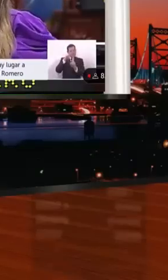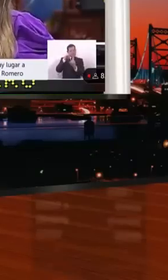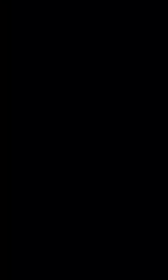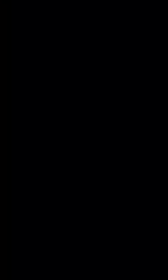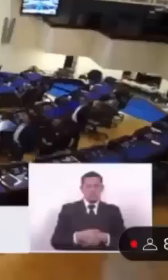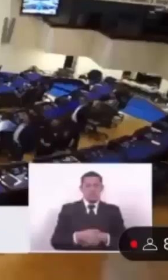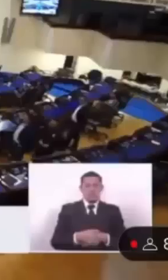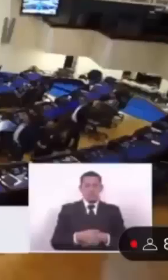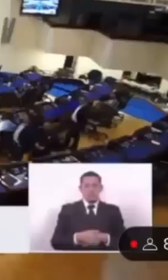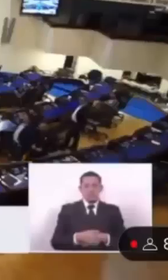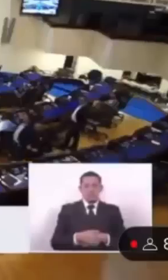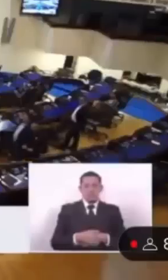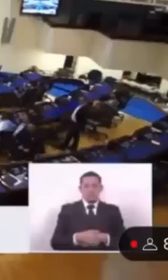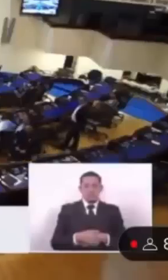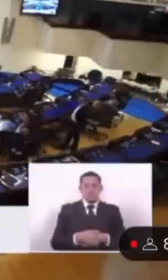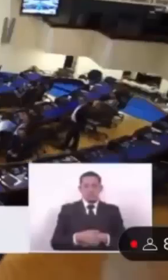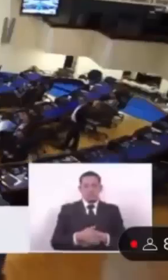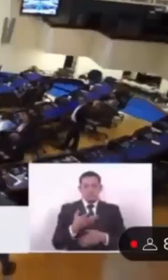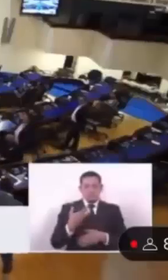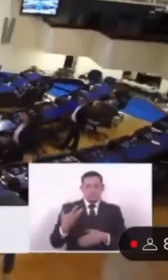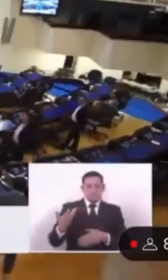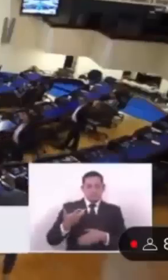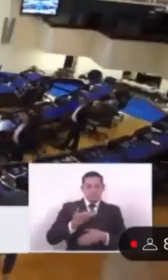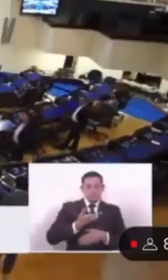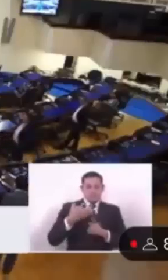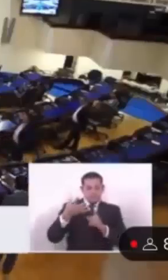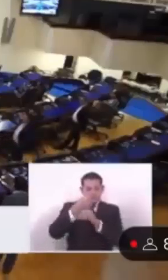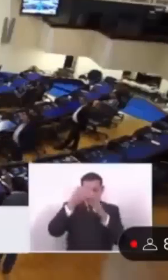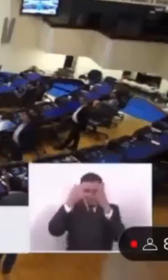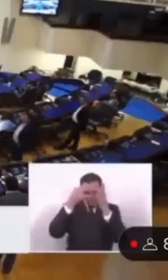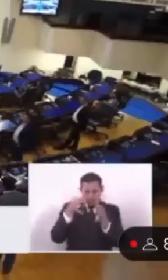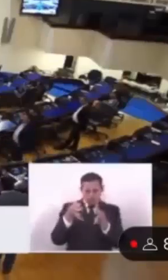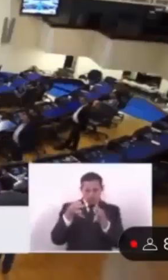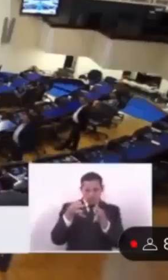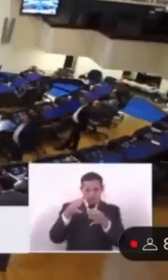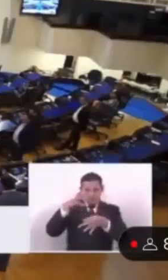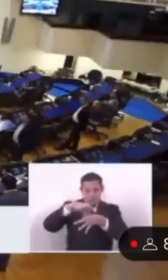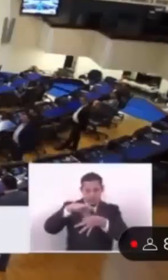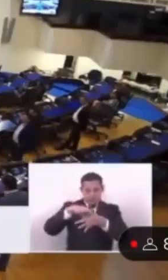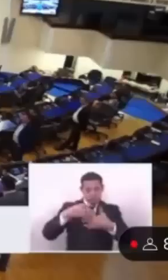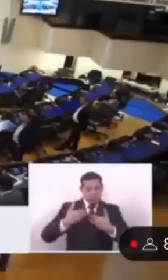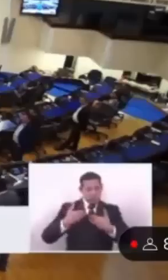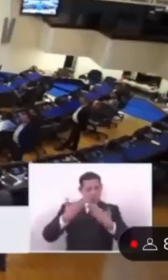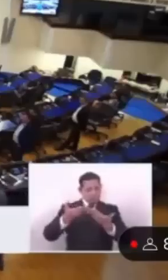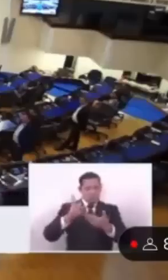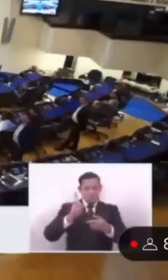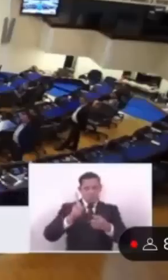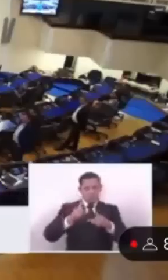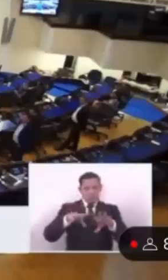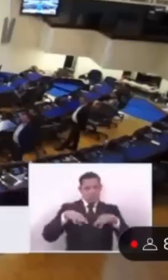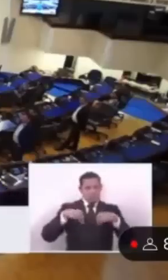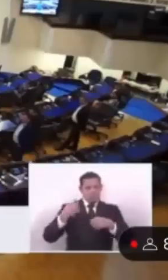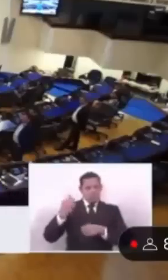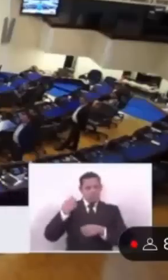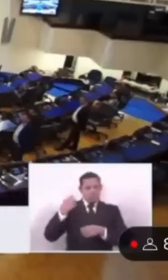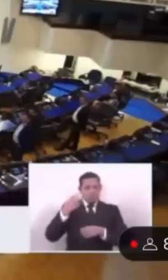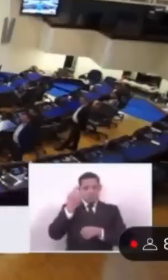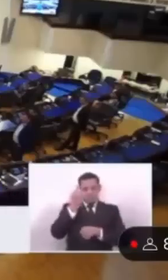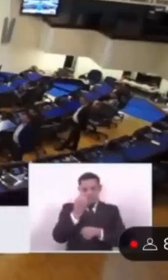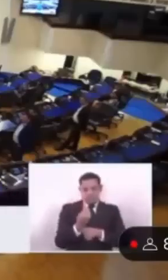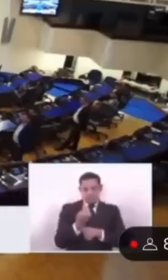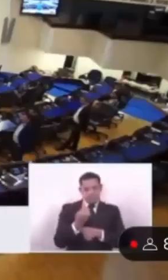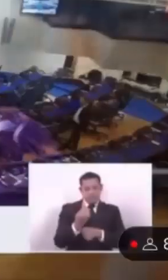cometer. Cuando nosotros decidimos concurrir con nuestros votos, no es que estamos abandonando a una